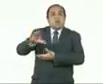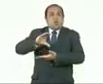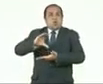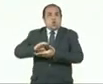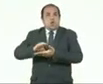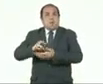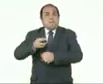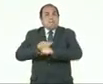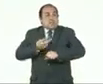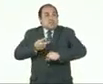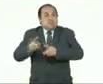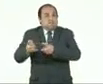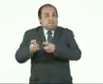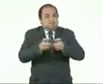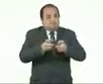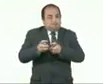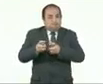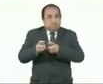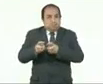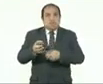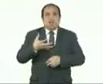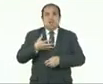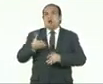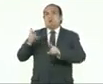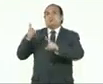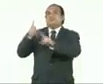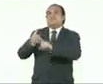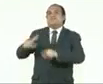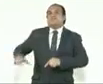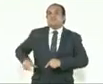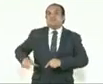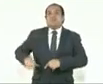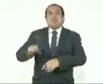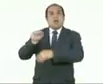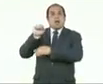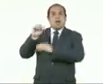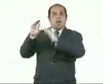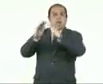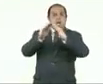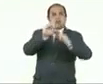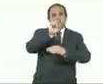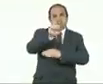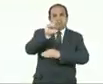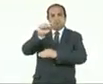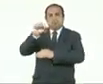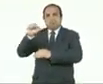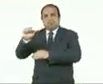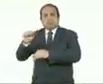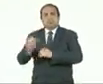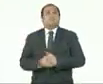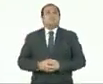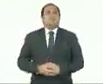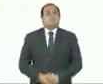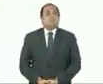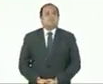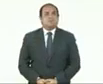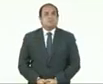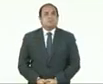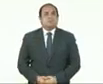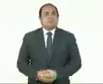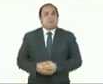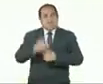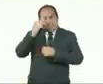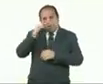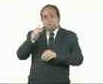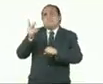mayor delincuencia, ahí llega el gobierno, a tocar puerta por puerta, casa por casa, a